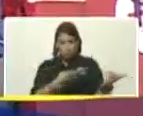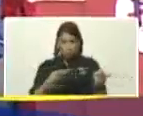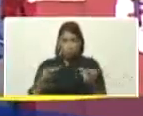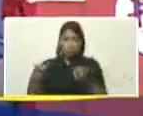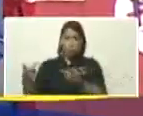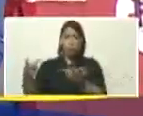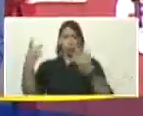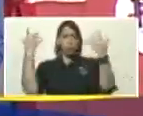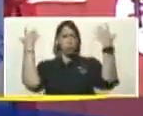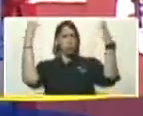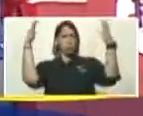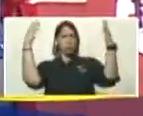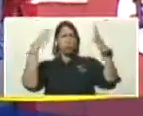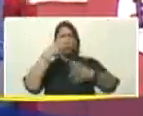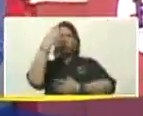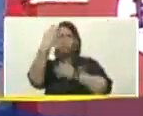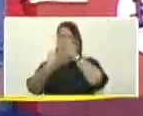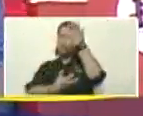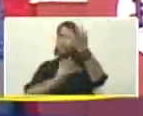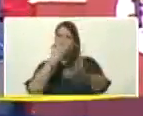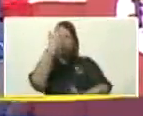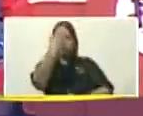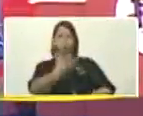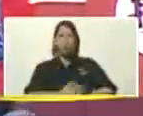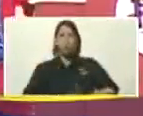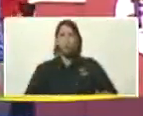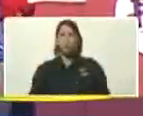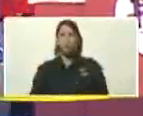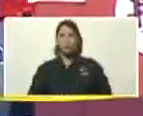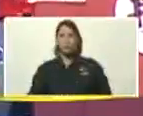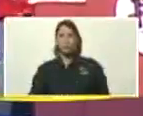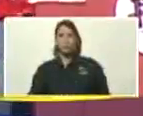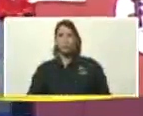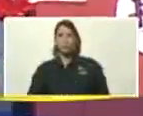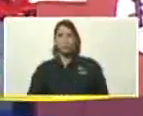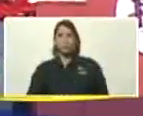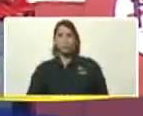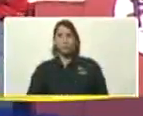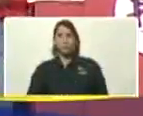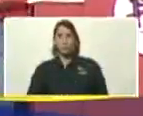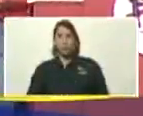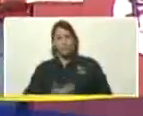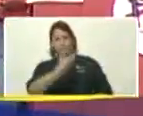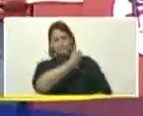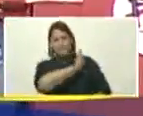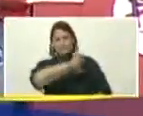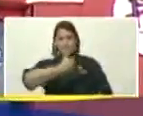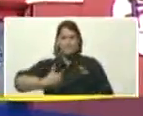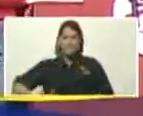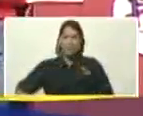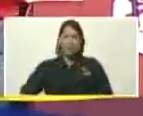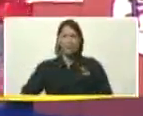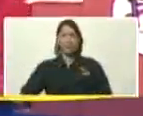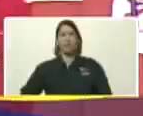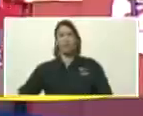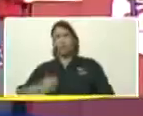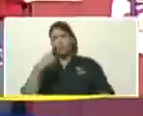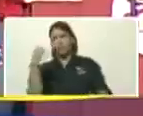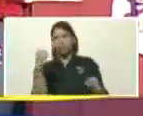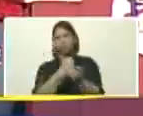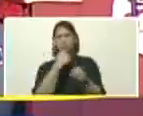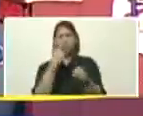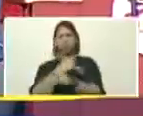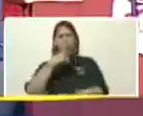con gran aplauso, con compromiso revolucionario, a nuestro presidente obrero,